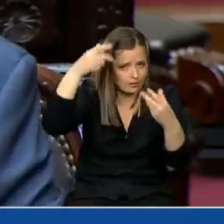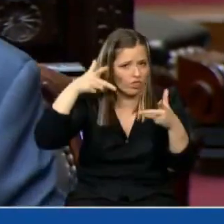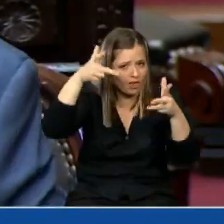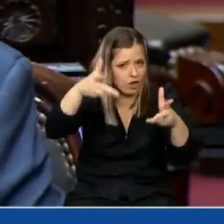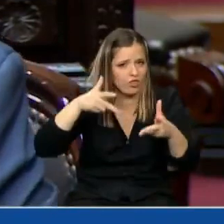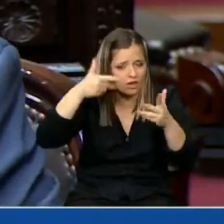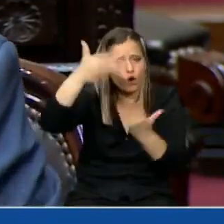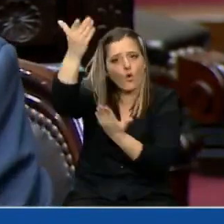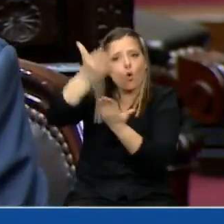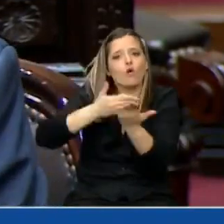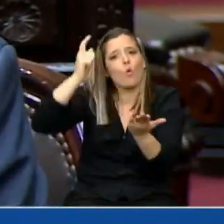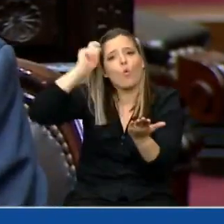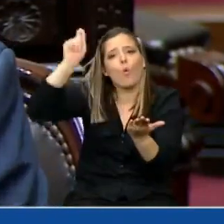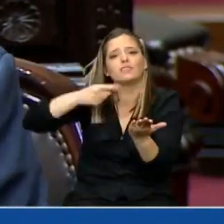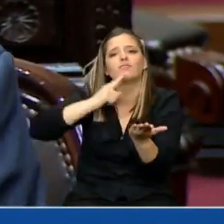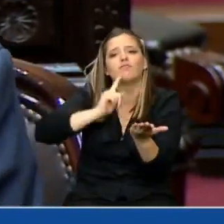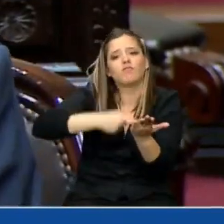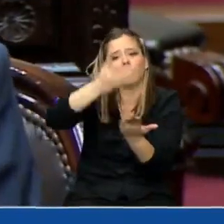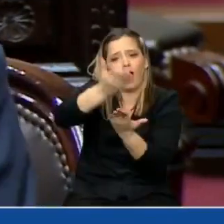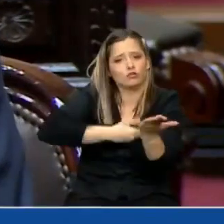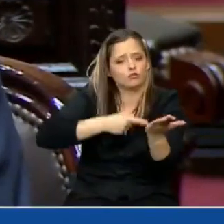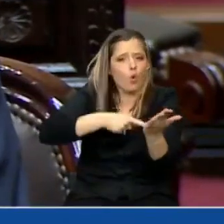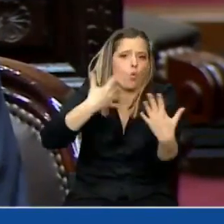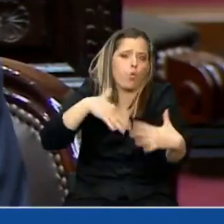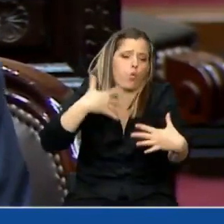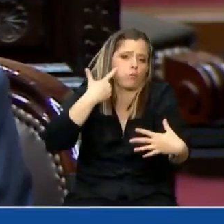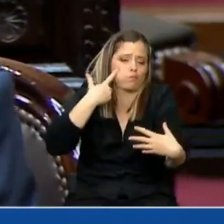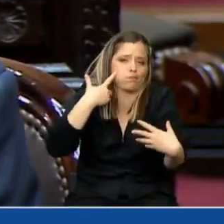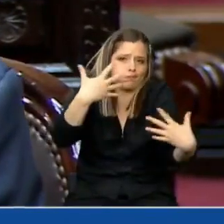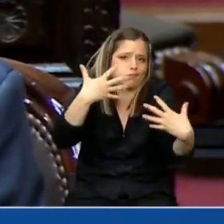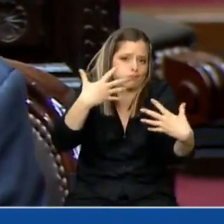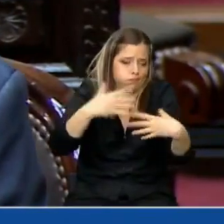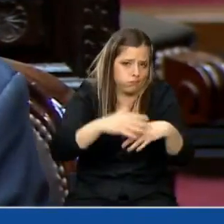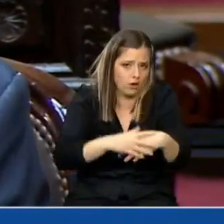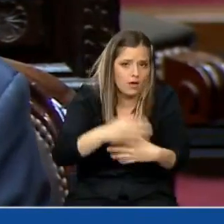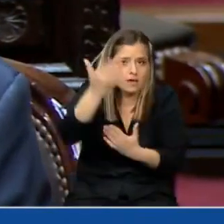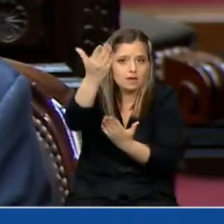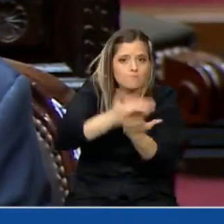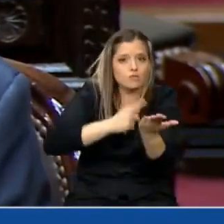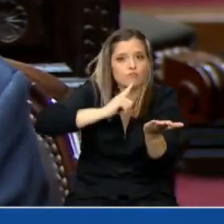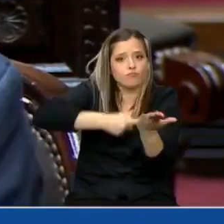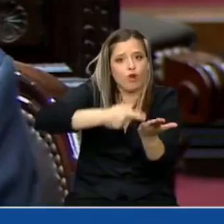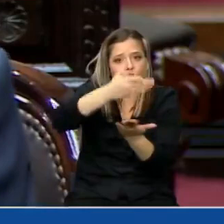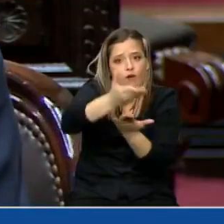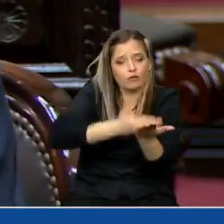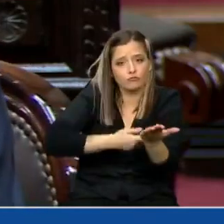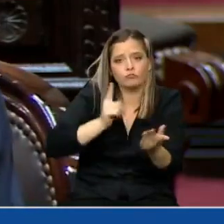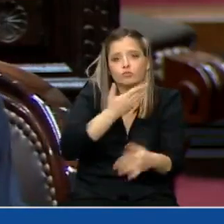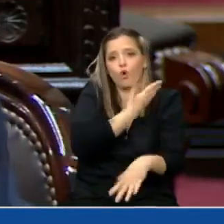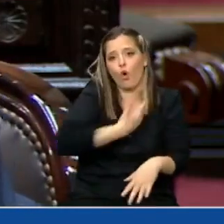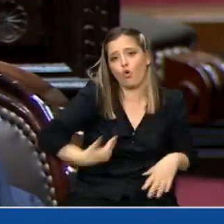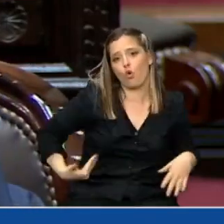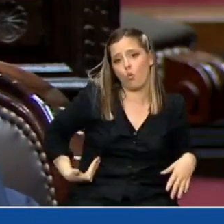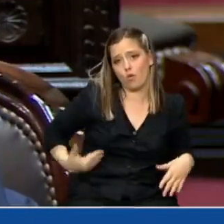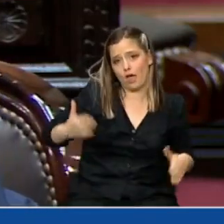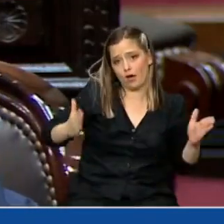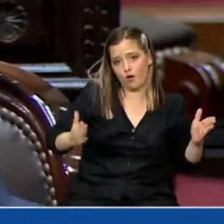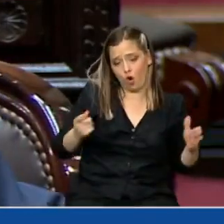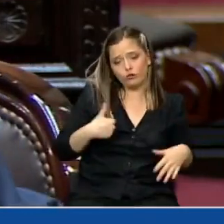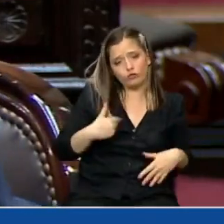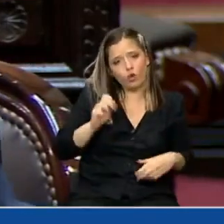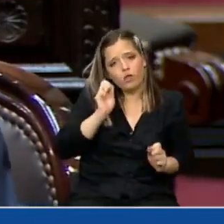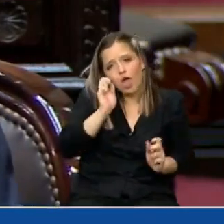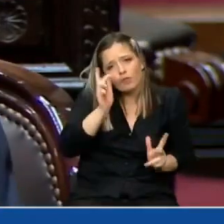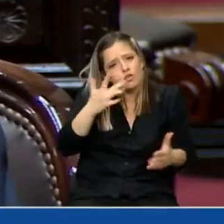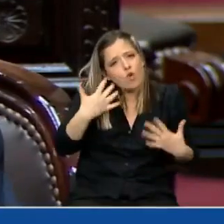que fue histórico. Un fallo hecho durante el gobierno de alguien a quien admiro mucho,